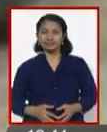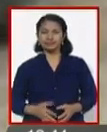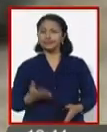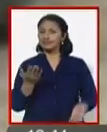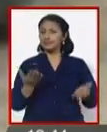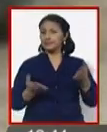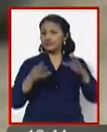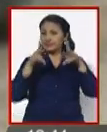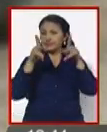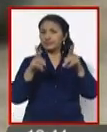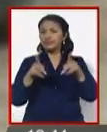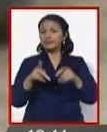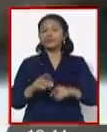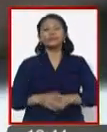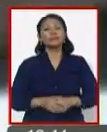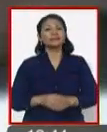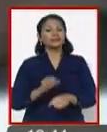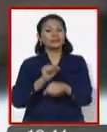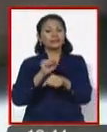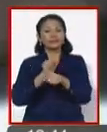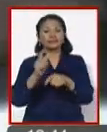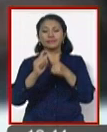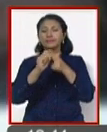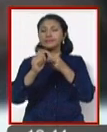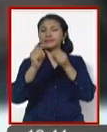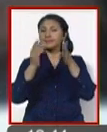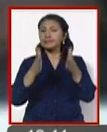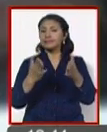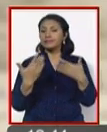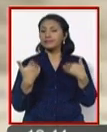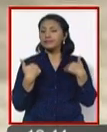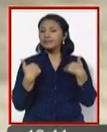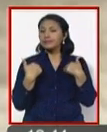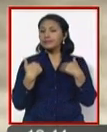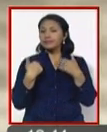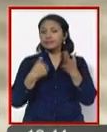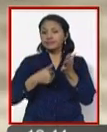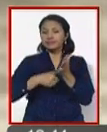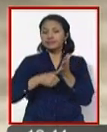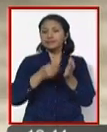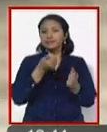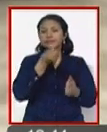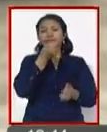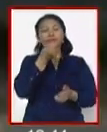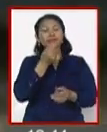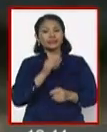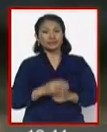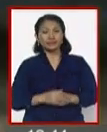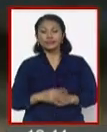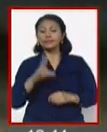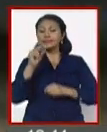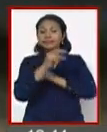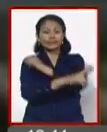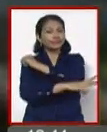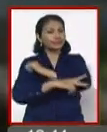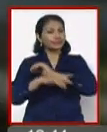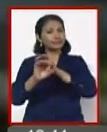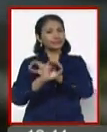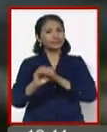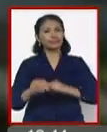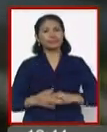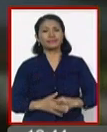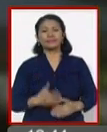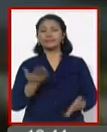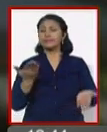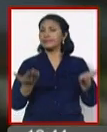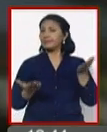Se presume que la víctima era de profesión taxista, puesto que en sus pertenencias se encontró una tarjeta de radio móvil. Aparentemente no le robaron nada. No